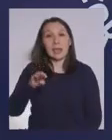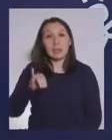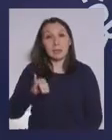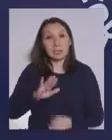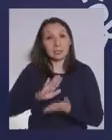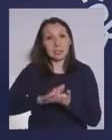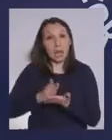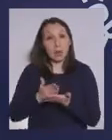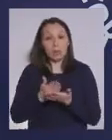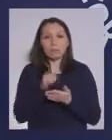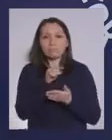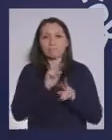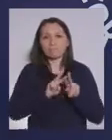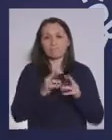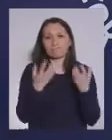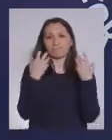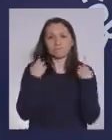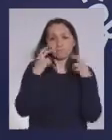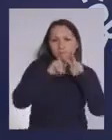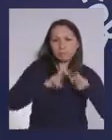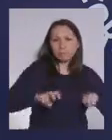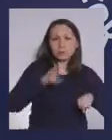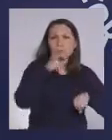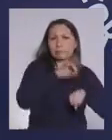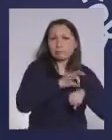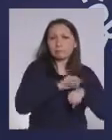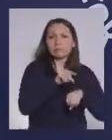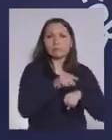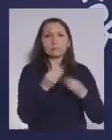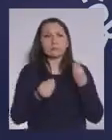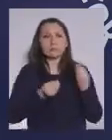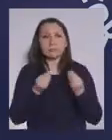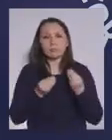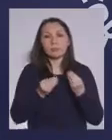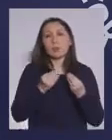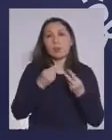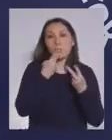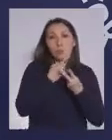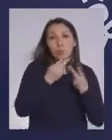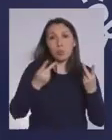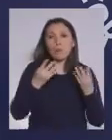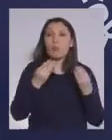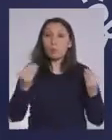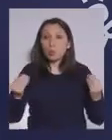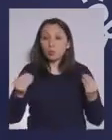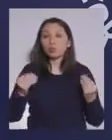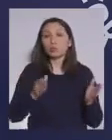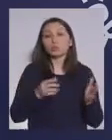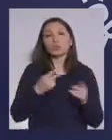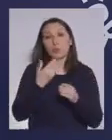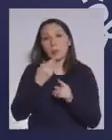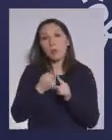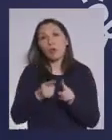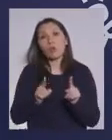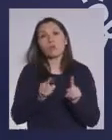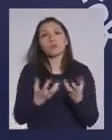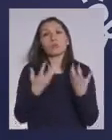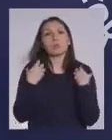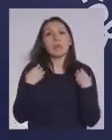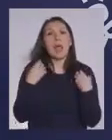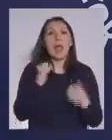realiza la investigación epidemiológica de tanto del sector público muchos de ellos sector público algunas lo realizan la